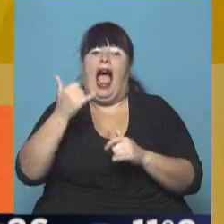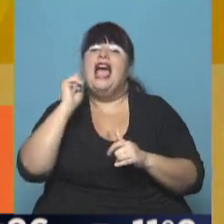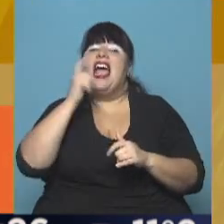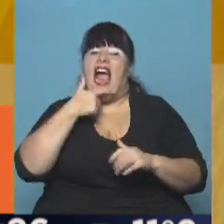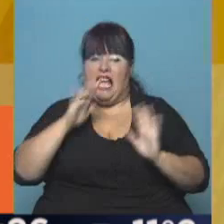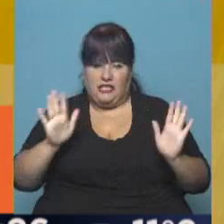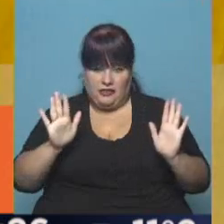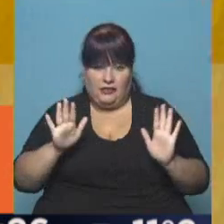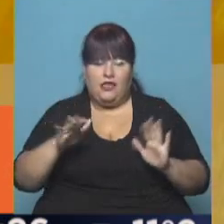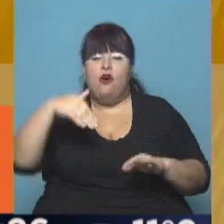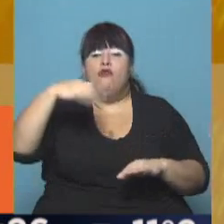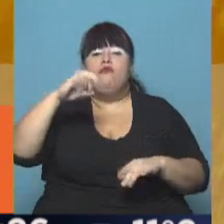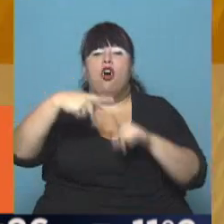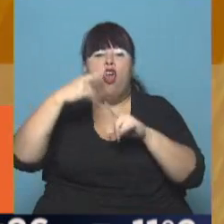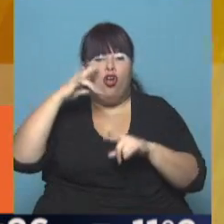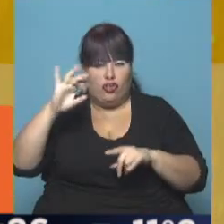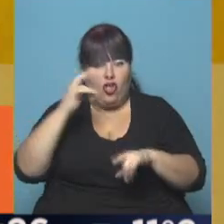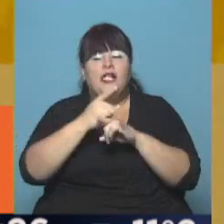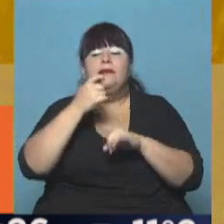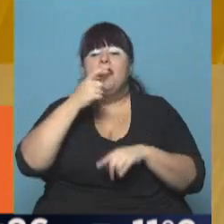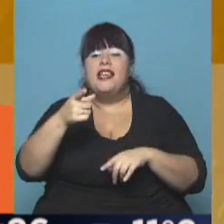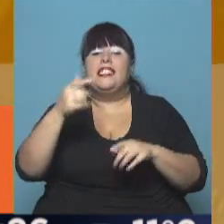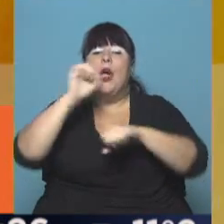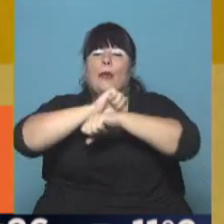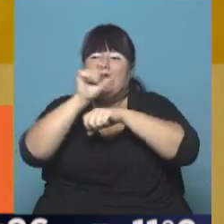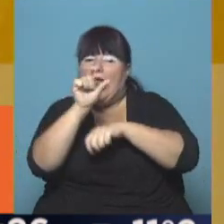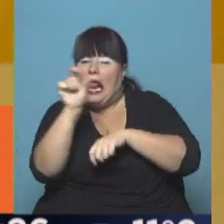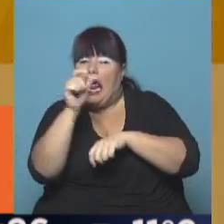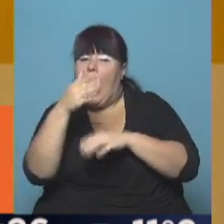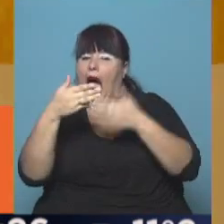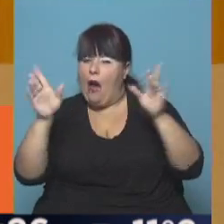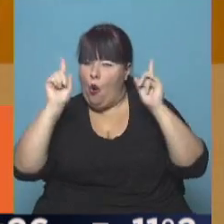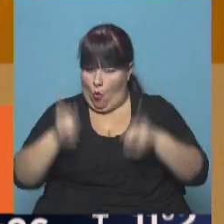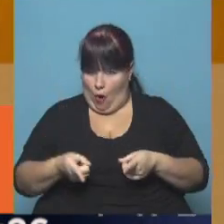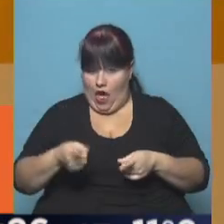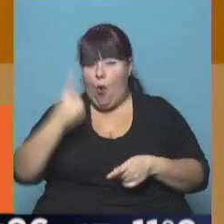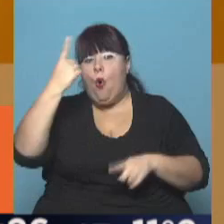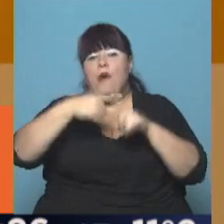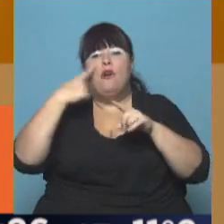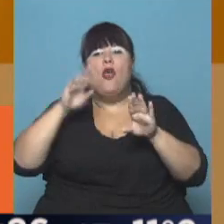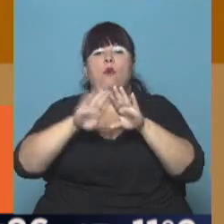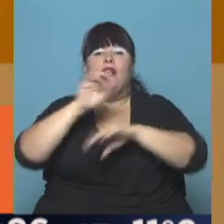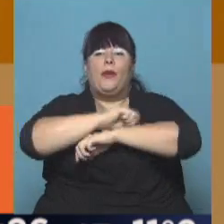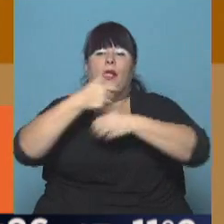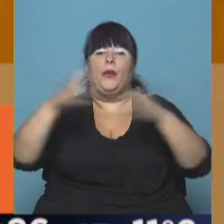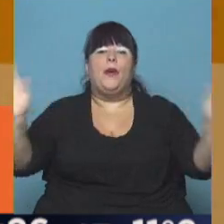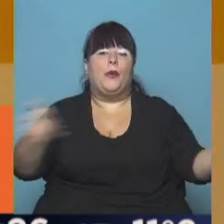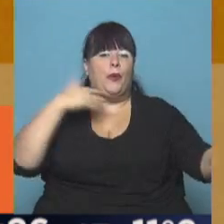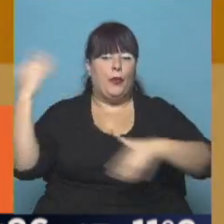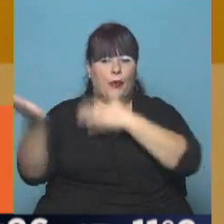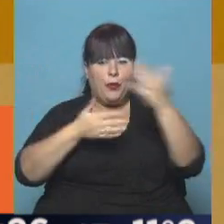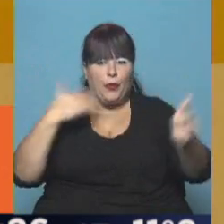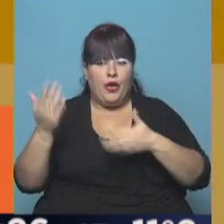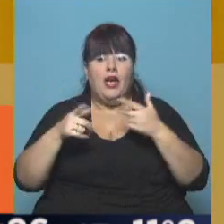siempre que llama hay que dejar una ventana abierta 5 centímetros una vez por día abrir puertas para ventilar